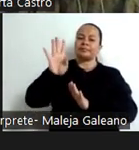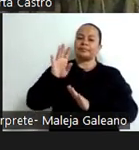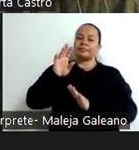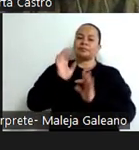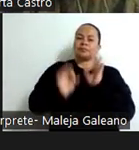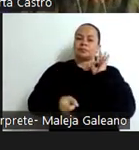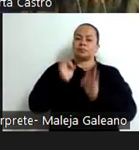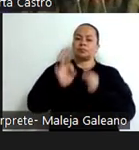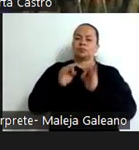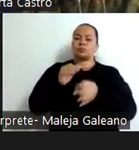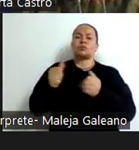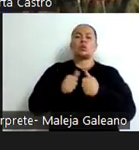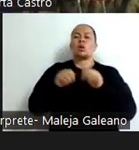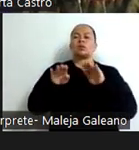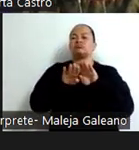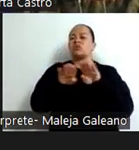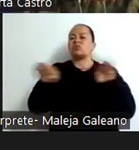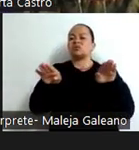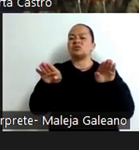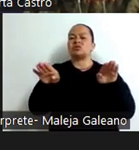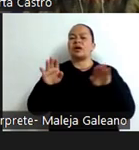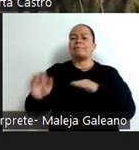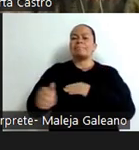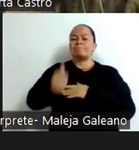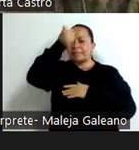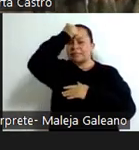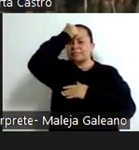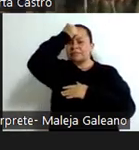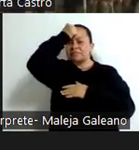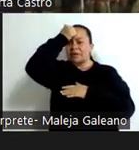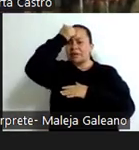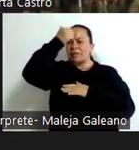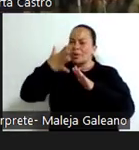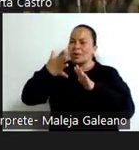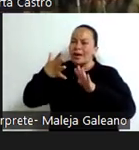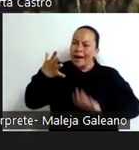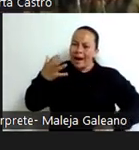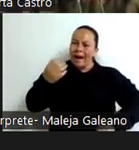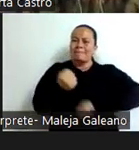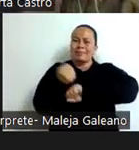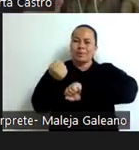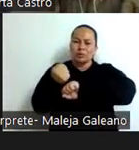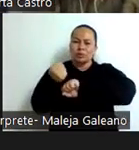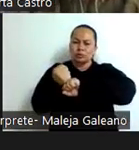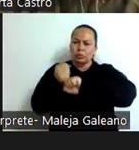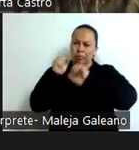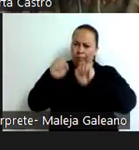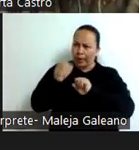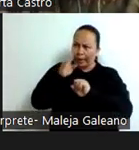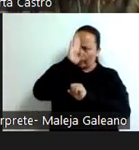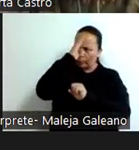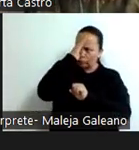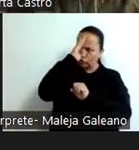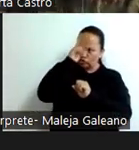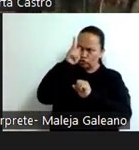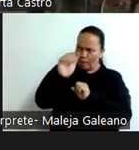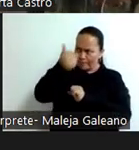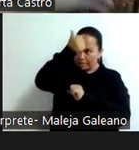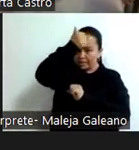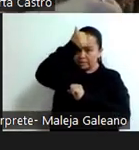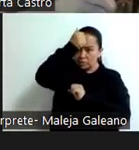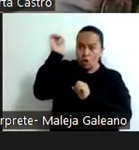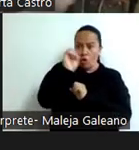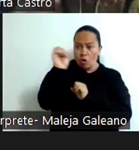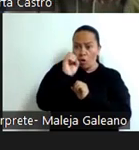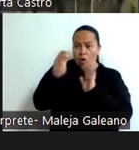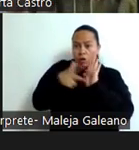Cuál es la neidad de este principio de solidaridad es posible cuestionar este principio es posible que la corte también toque